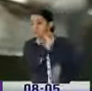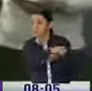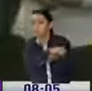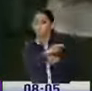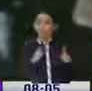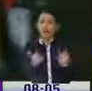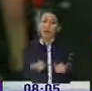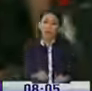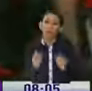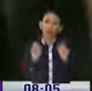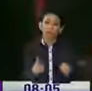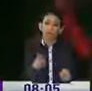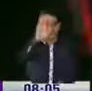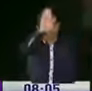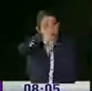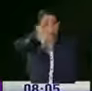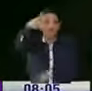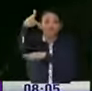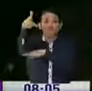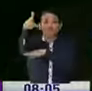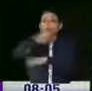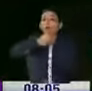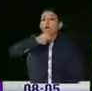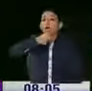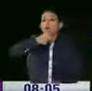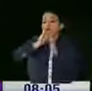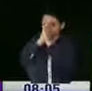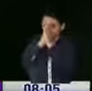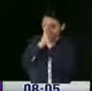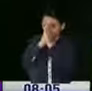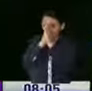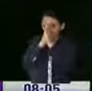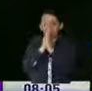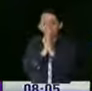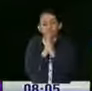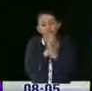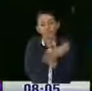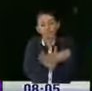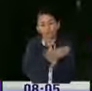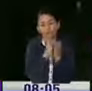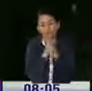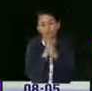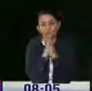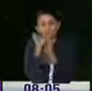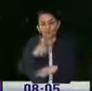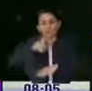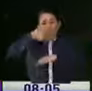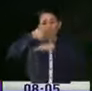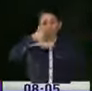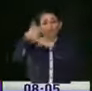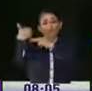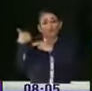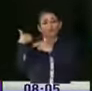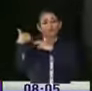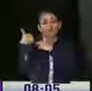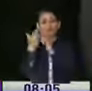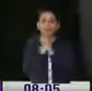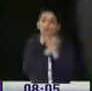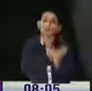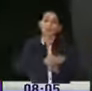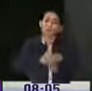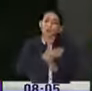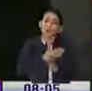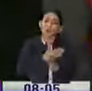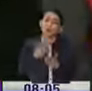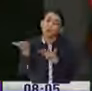valernos de esta oportunidad para solicitar de la manera más comedida a las autoridades correspondientes nos den el